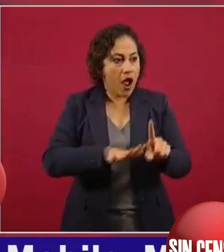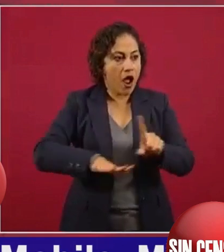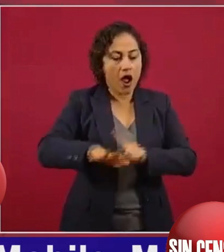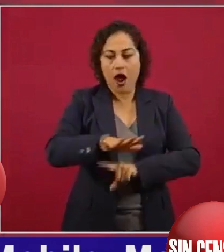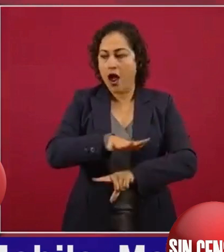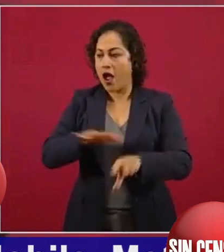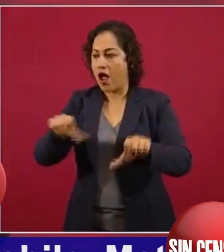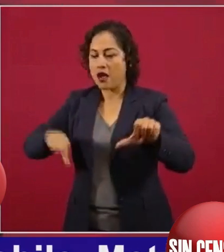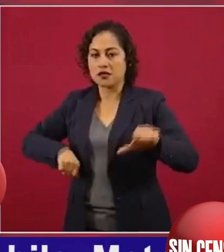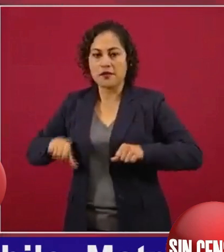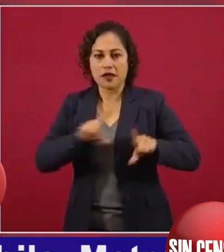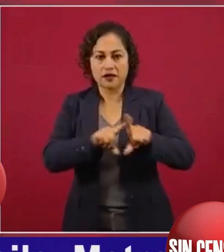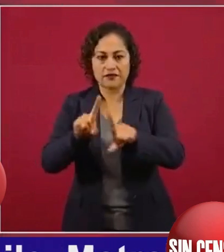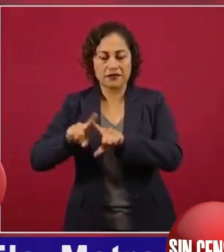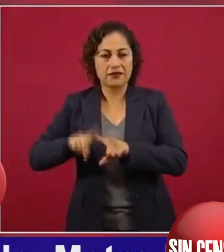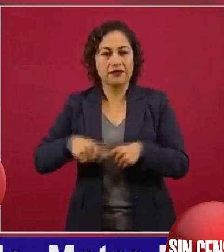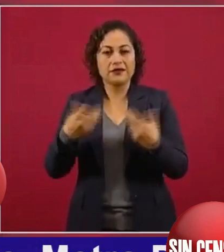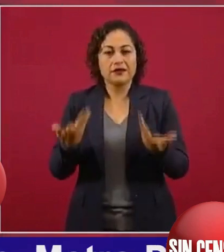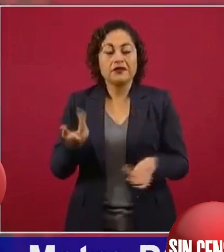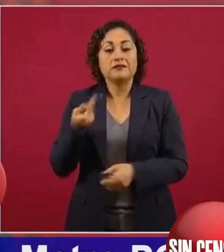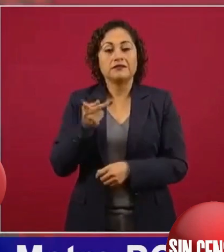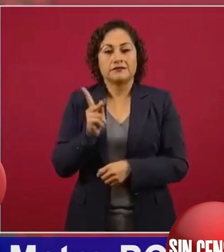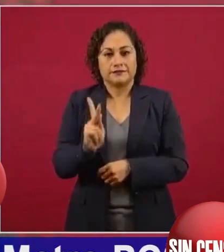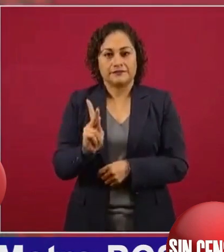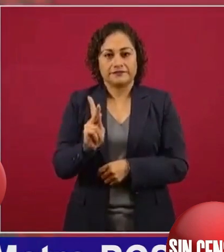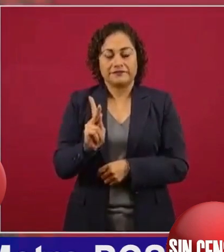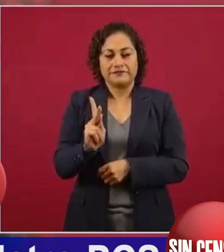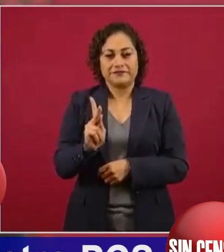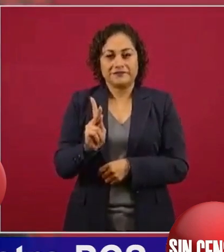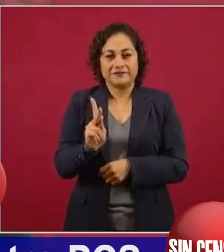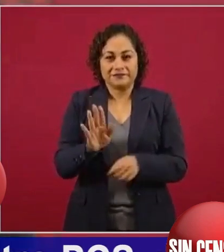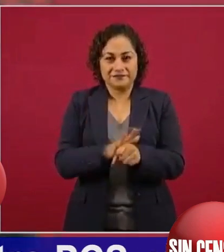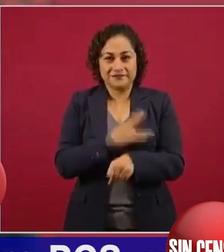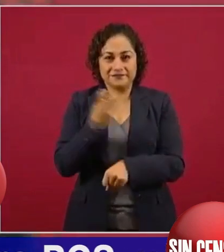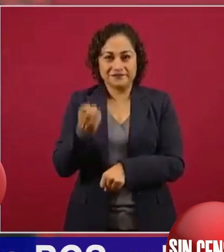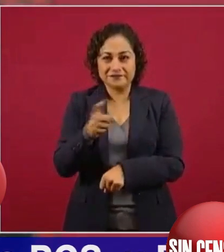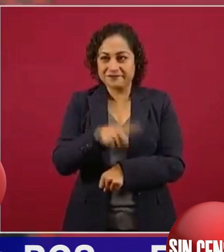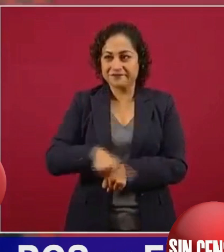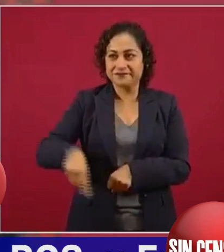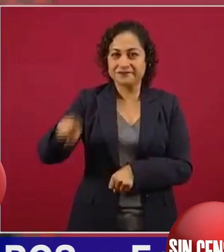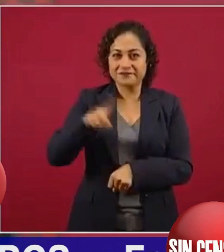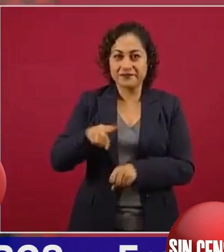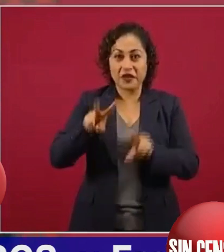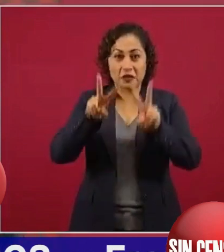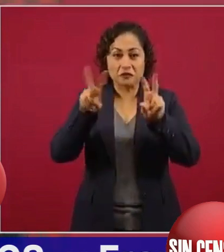y que hay demasiada confrontación política, pero